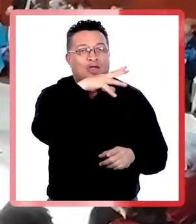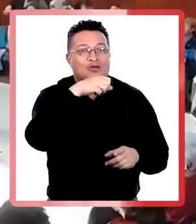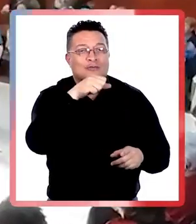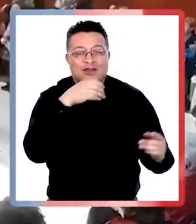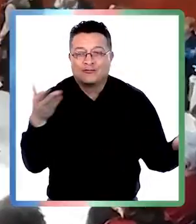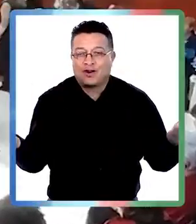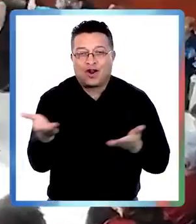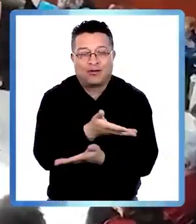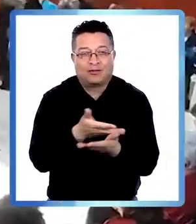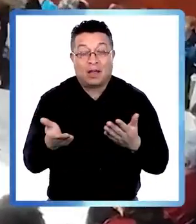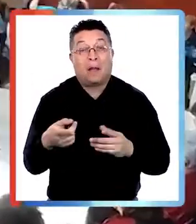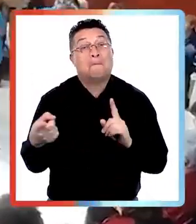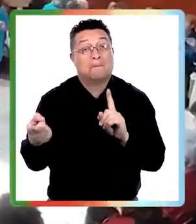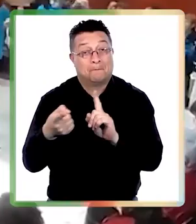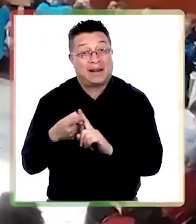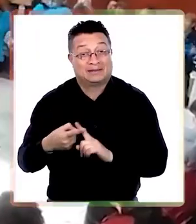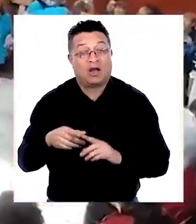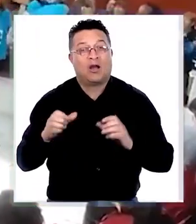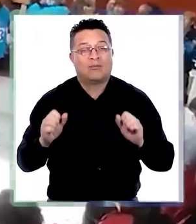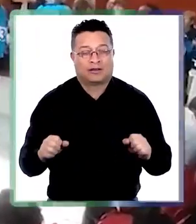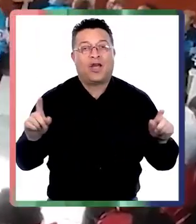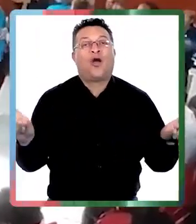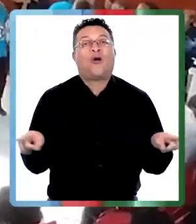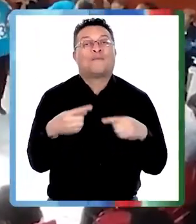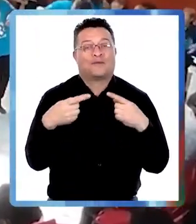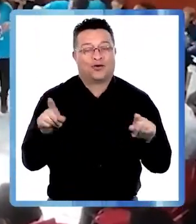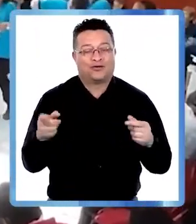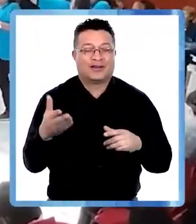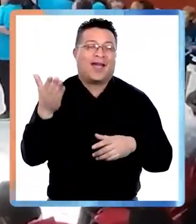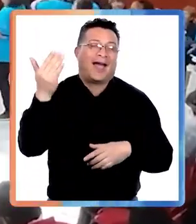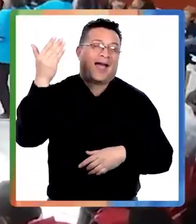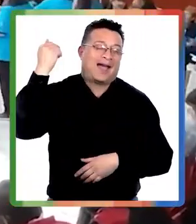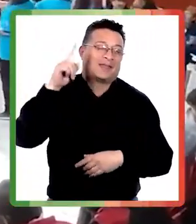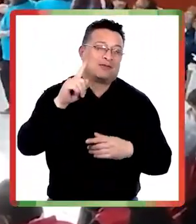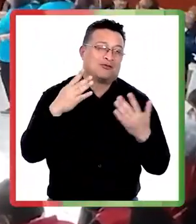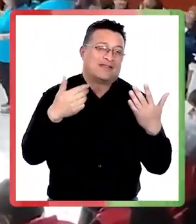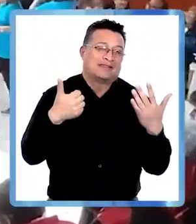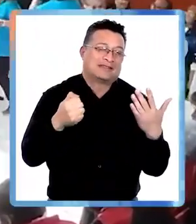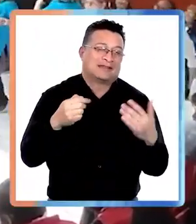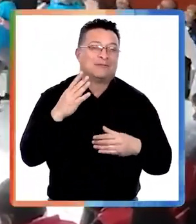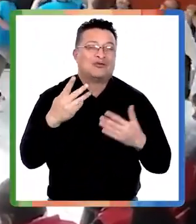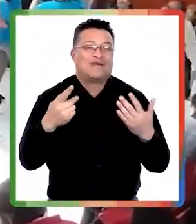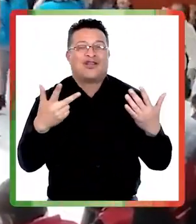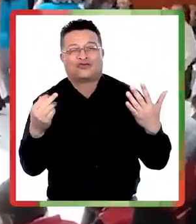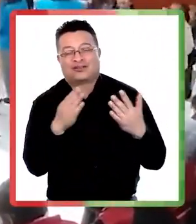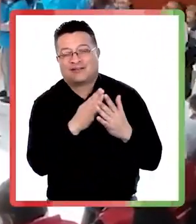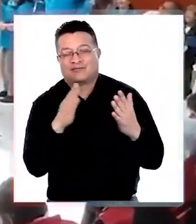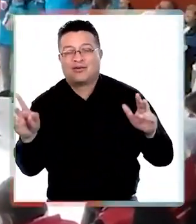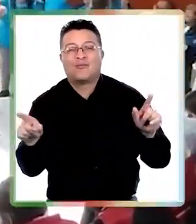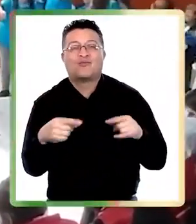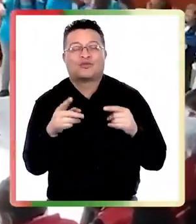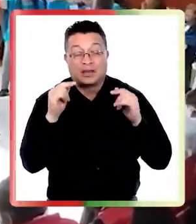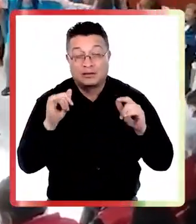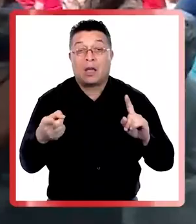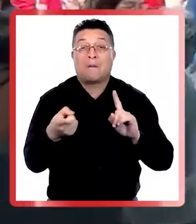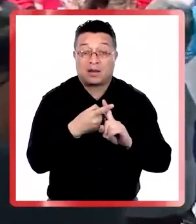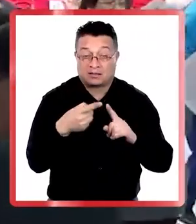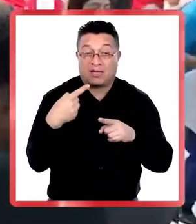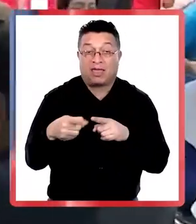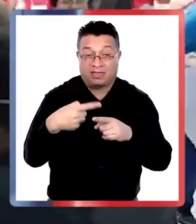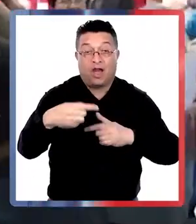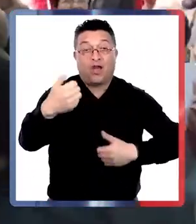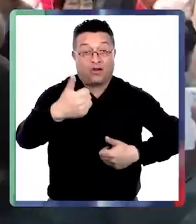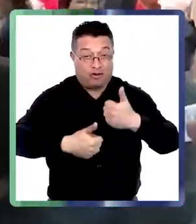mayores. Los participantes disfrutaron de la música de las décadas de los 60 a los 80, además de participar